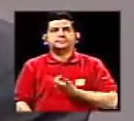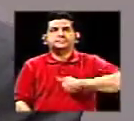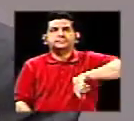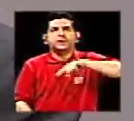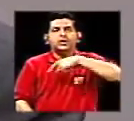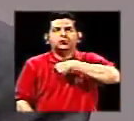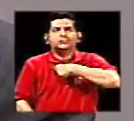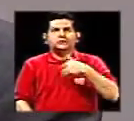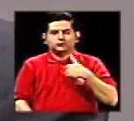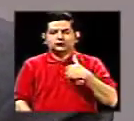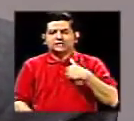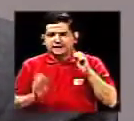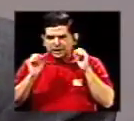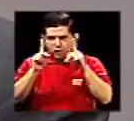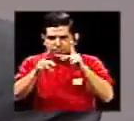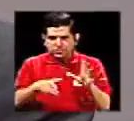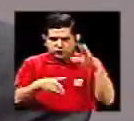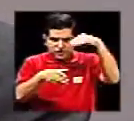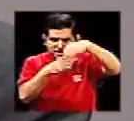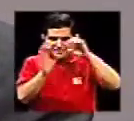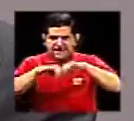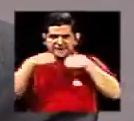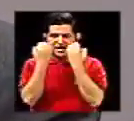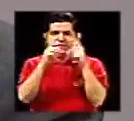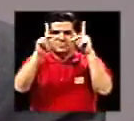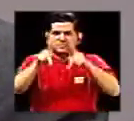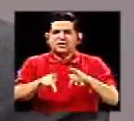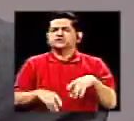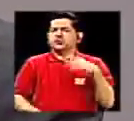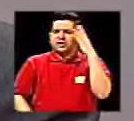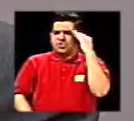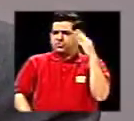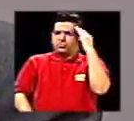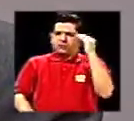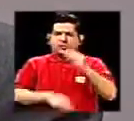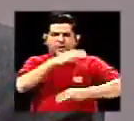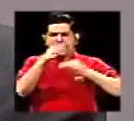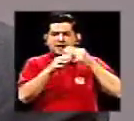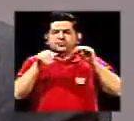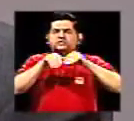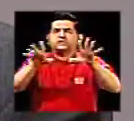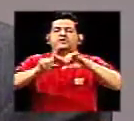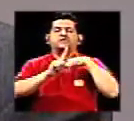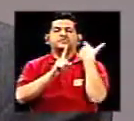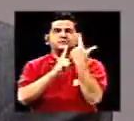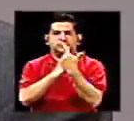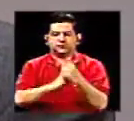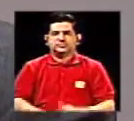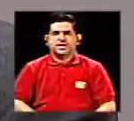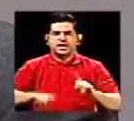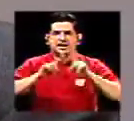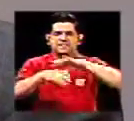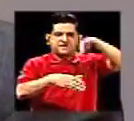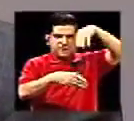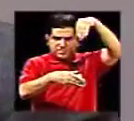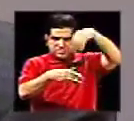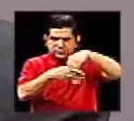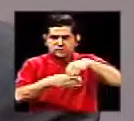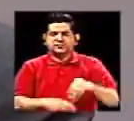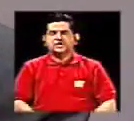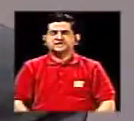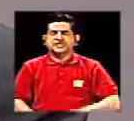tuvimos la posibilidad de incorporar en el equipo una persona de alta experiencia en el mundo de las redes, en varios contextos, varias